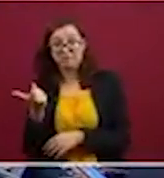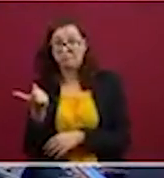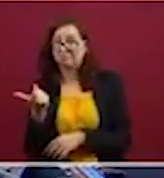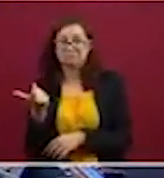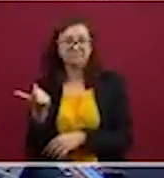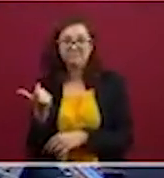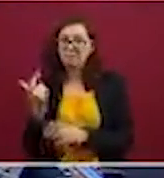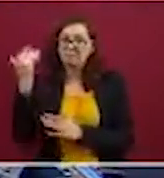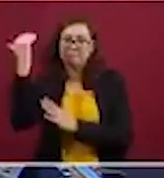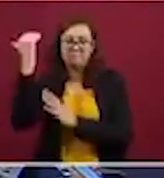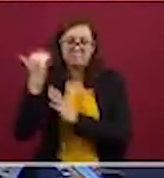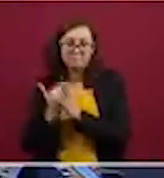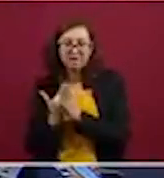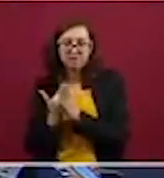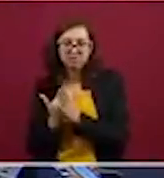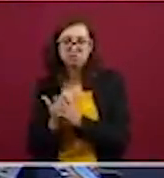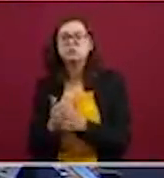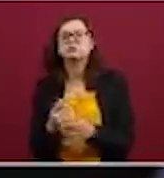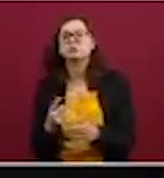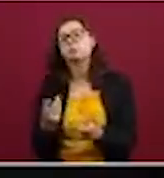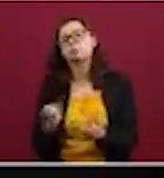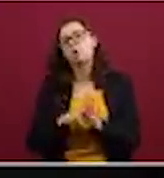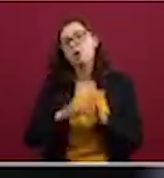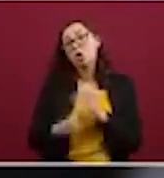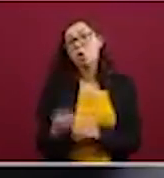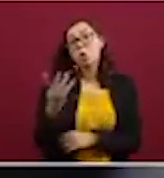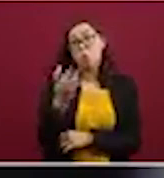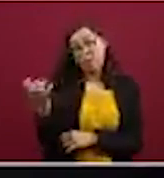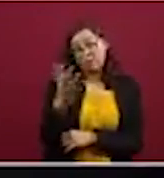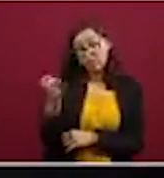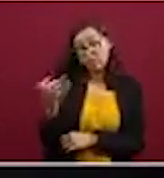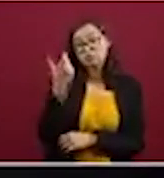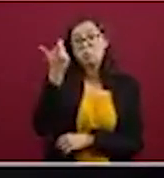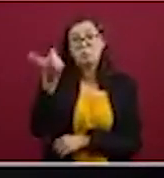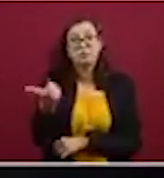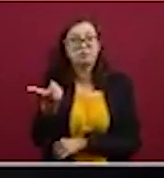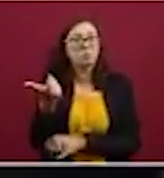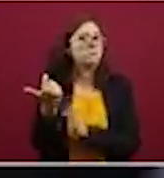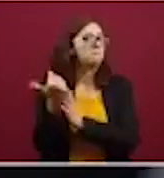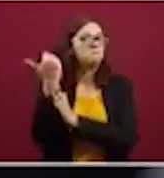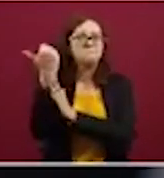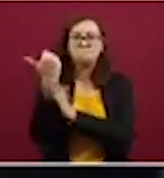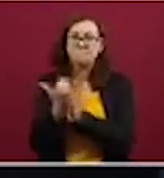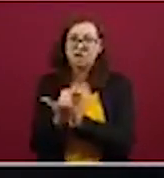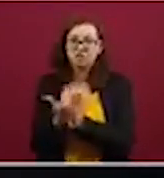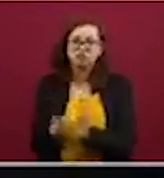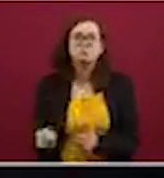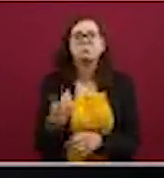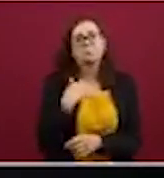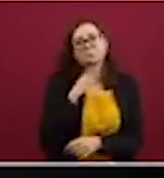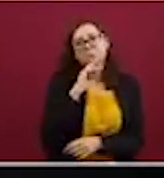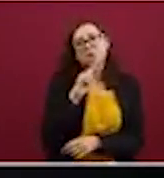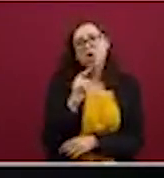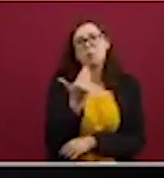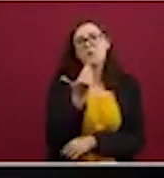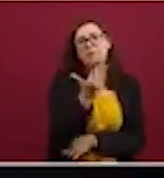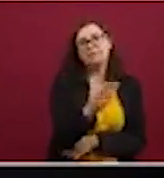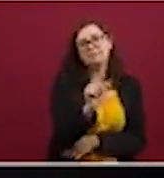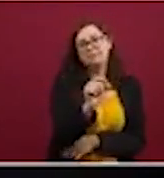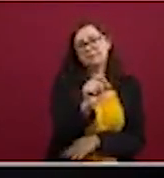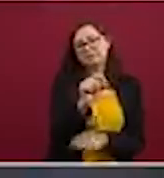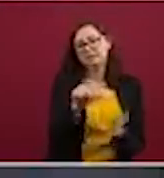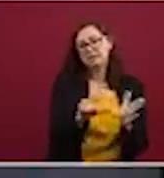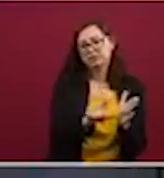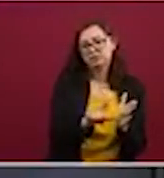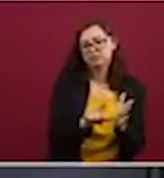te dan menos en pesos y cargas 400 pesos para fuerte dan mucho menos que cargar us 20 litros que serían como 409 pesos